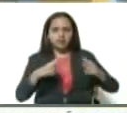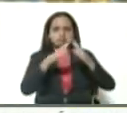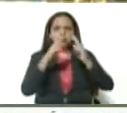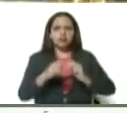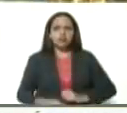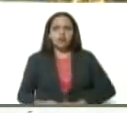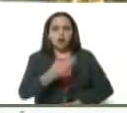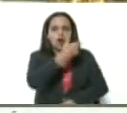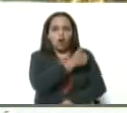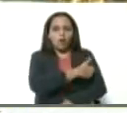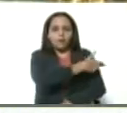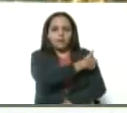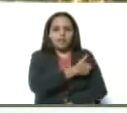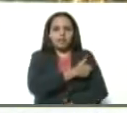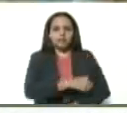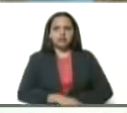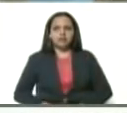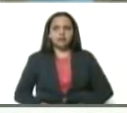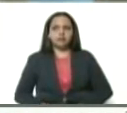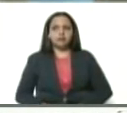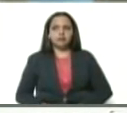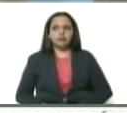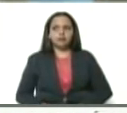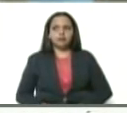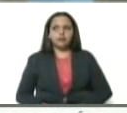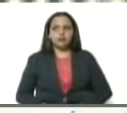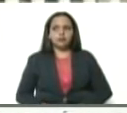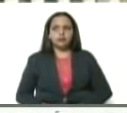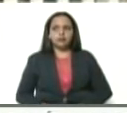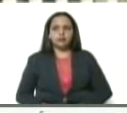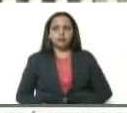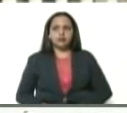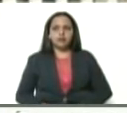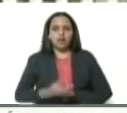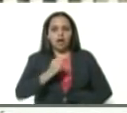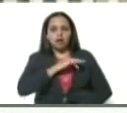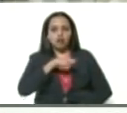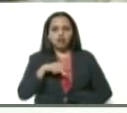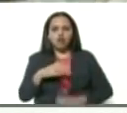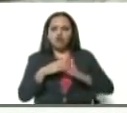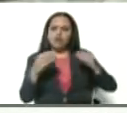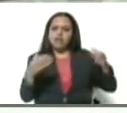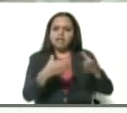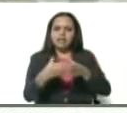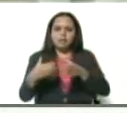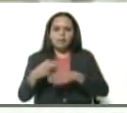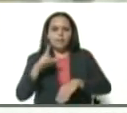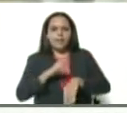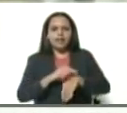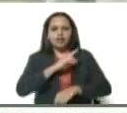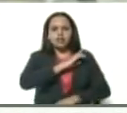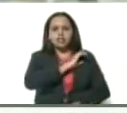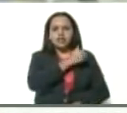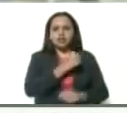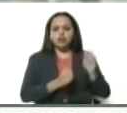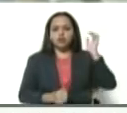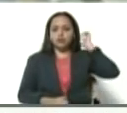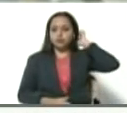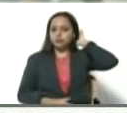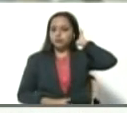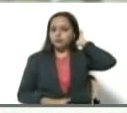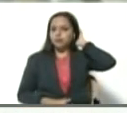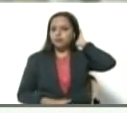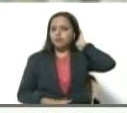en el hospital Dr. Alfredo Van Griken. Se encuentra con nosotros todo el equipo médico, el director de nuestro hospital